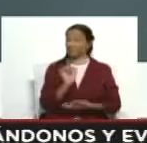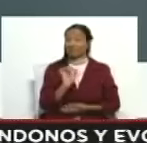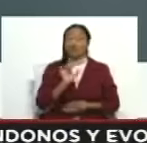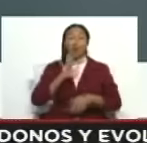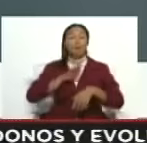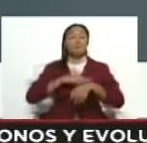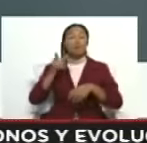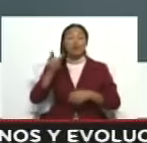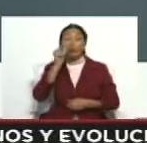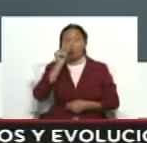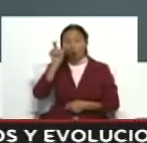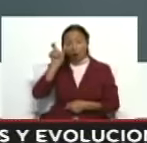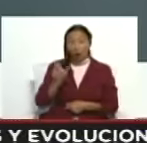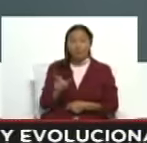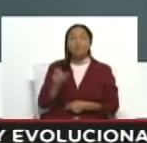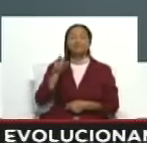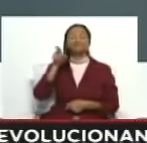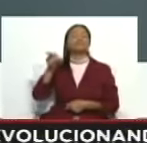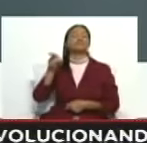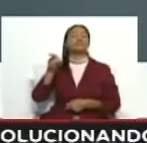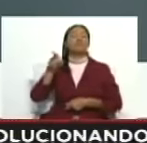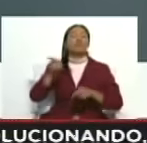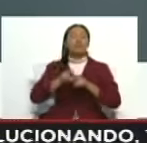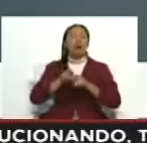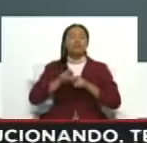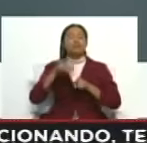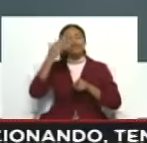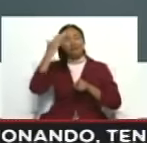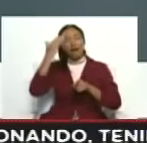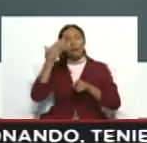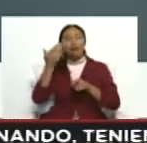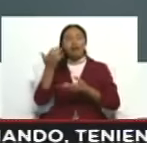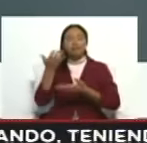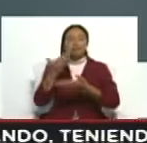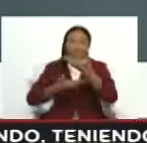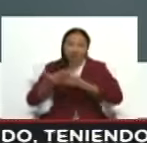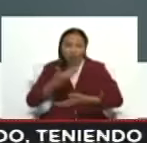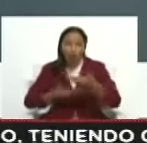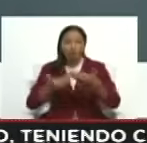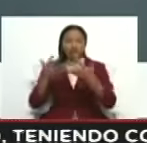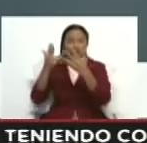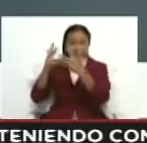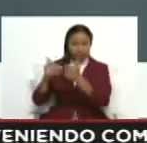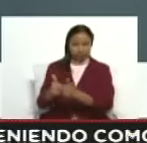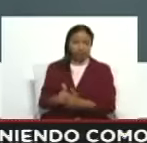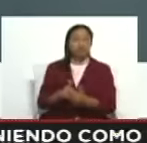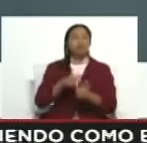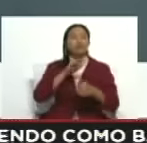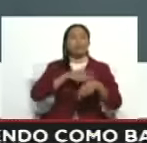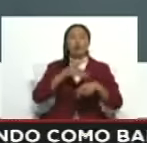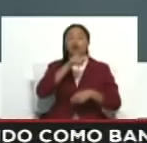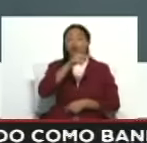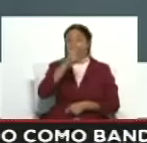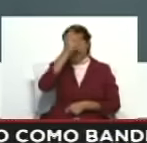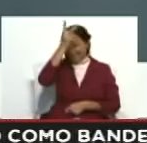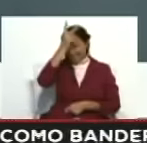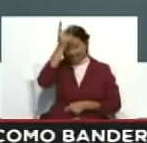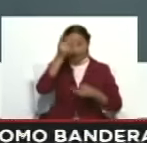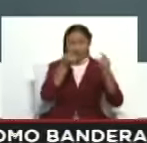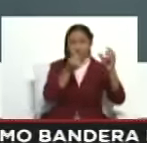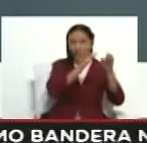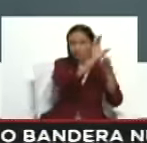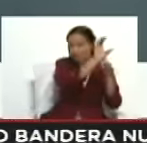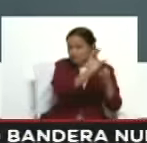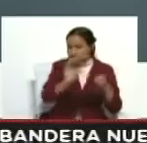operador financiero de la mafia, particularmente jefaturada por el AISAMI. Y